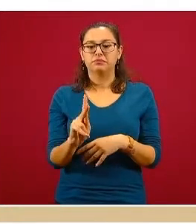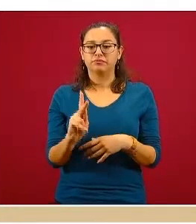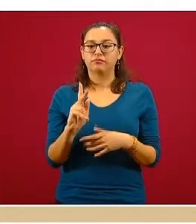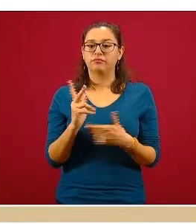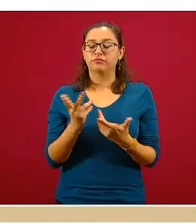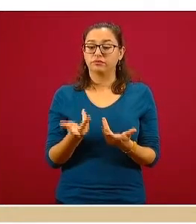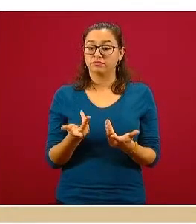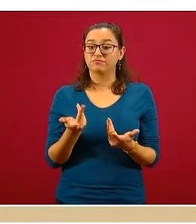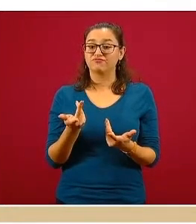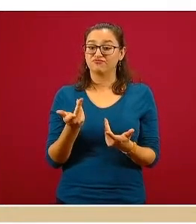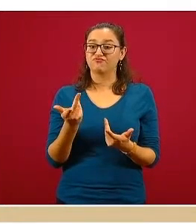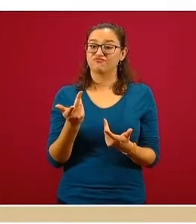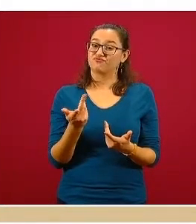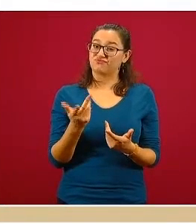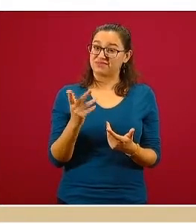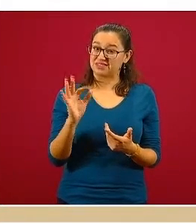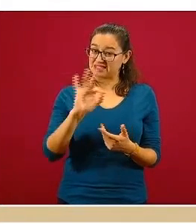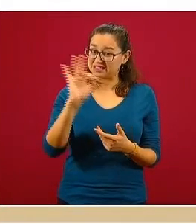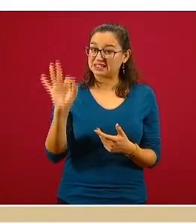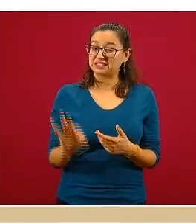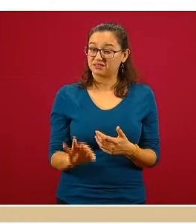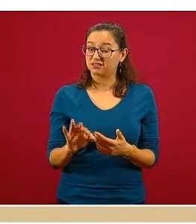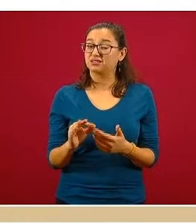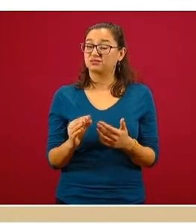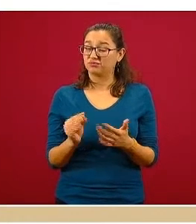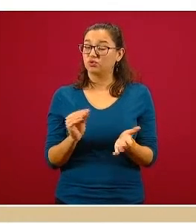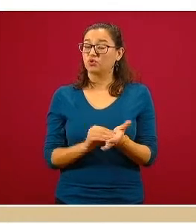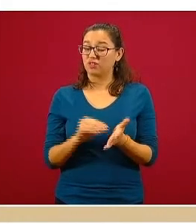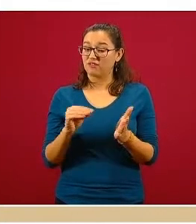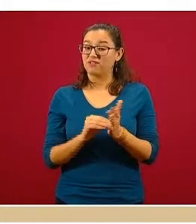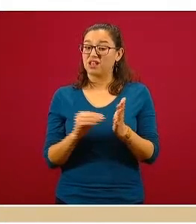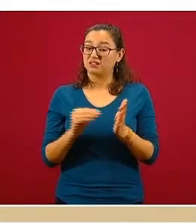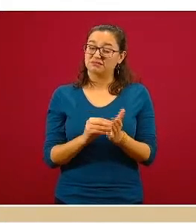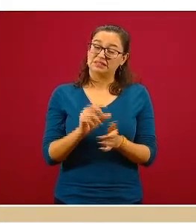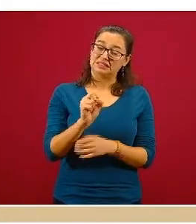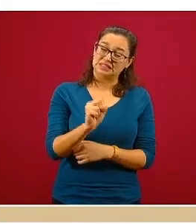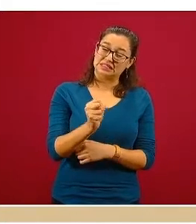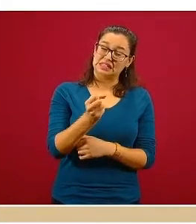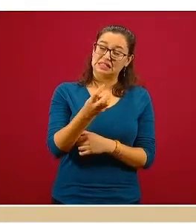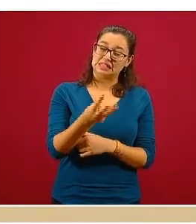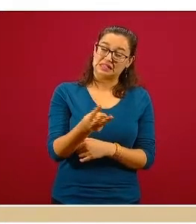porcentaje todavía se mantiene de una manera, digamos, todavía considerable, está entre un